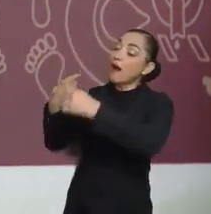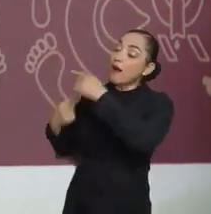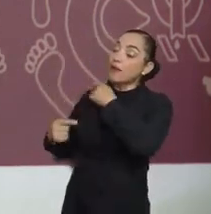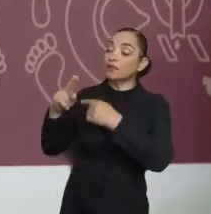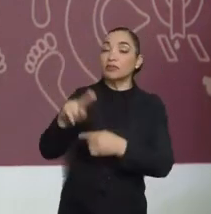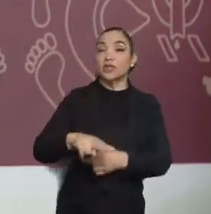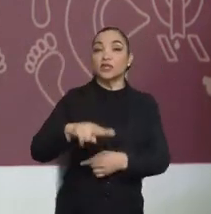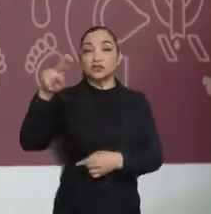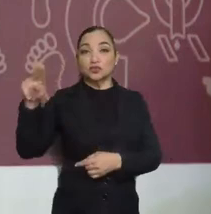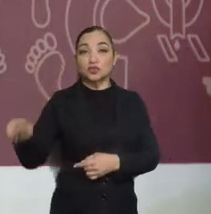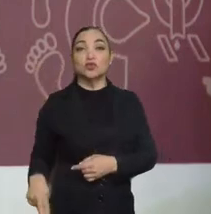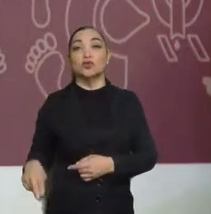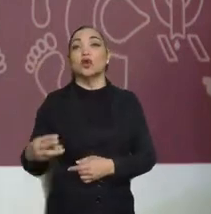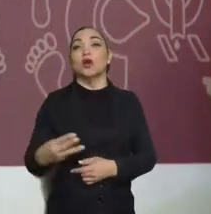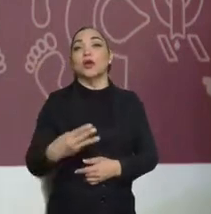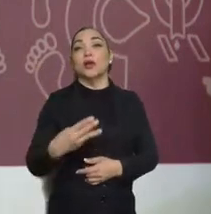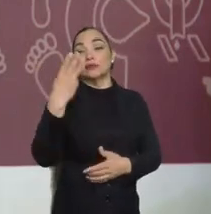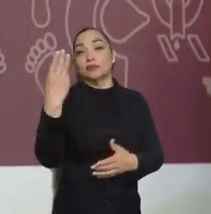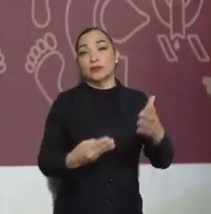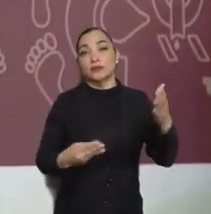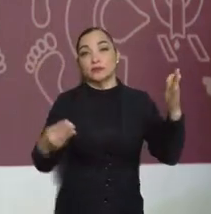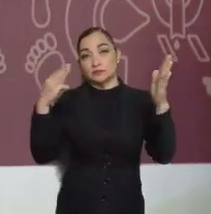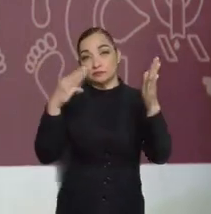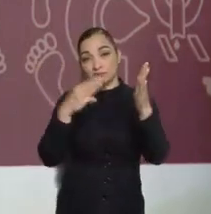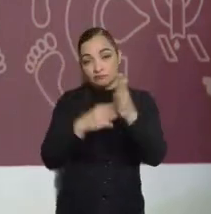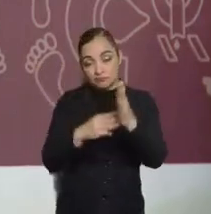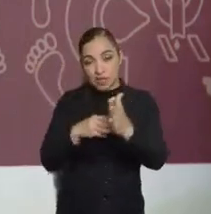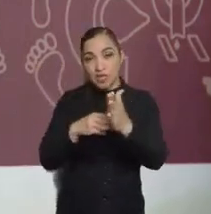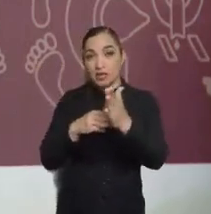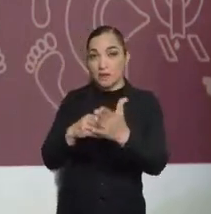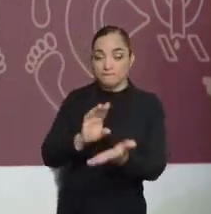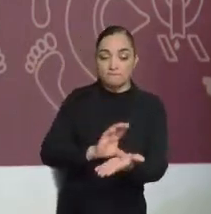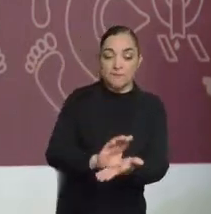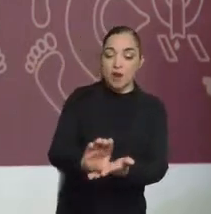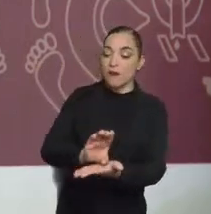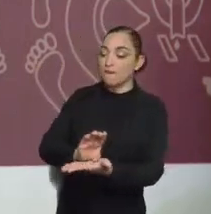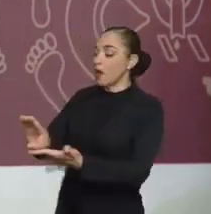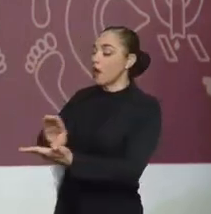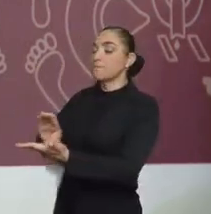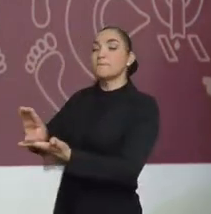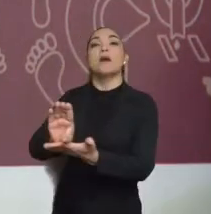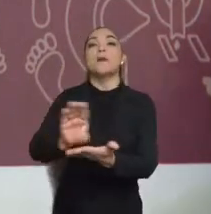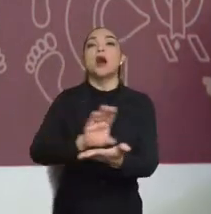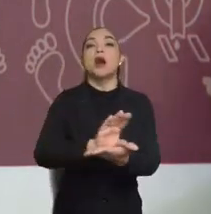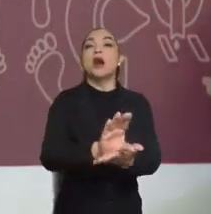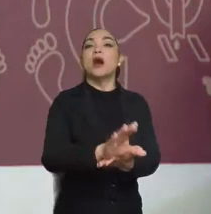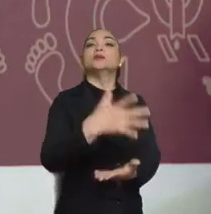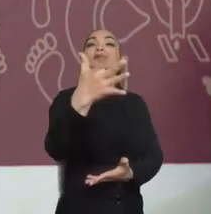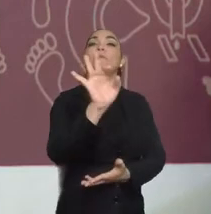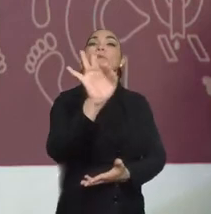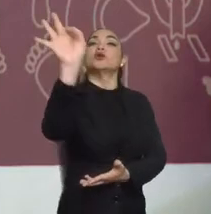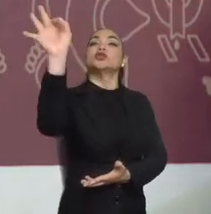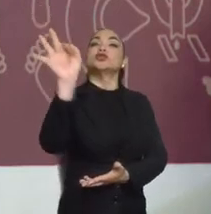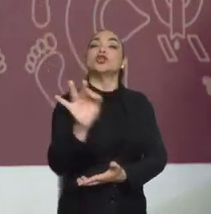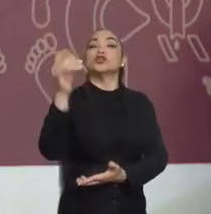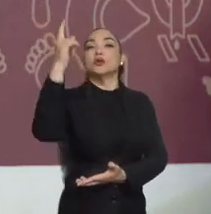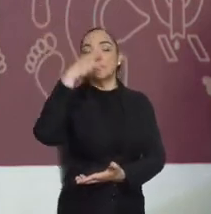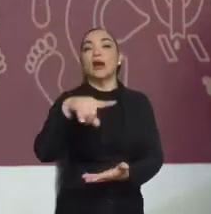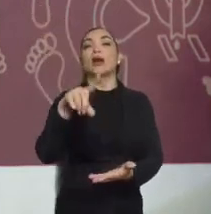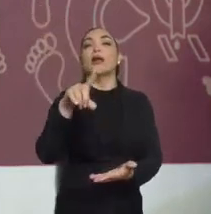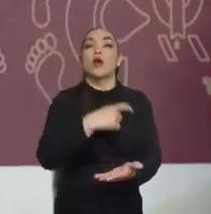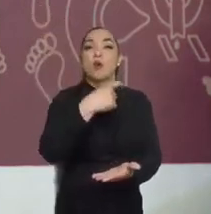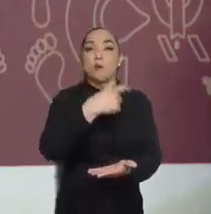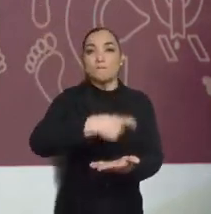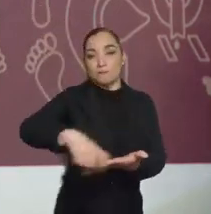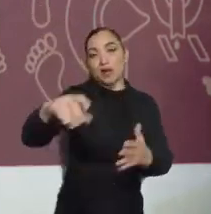3,000 pagos, devoluciones del 5% de vivienda. Y se les ha dado a todos. ¿Por